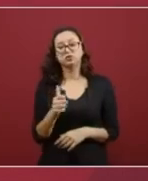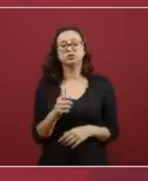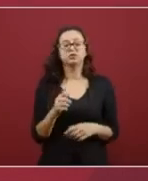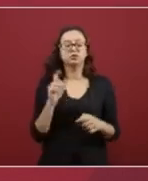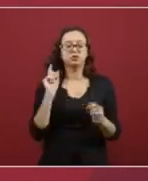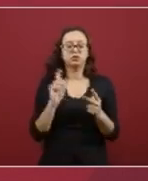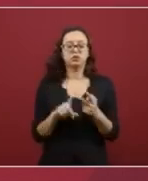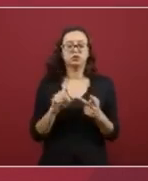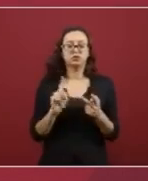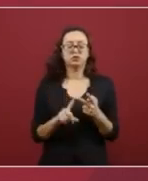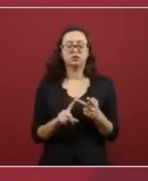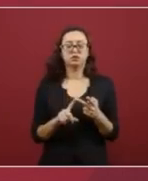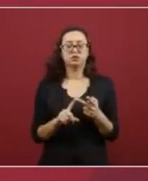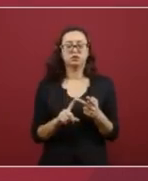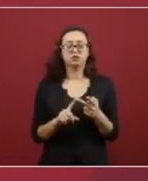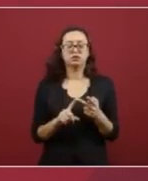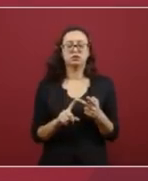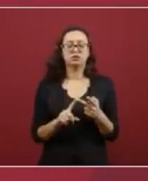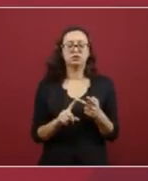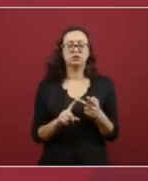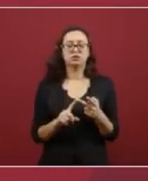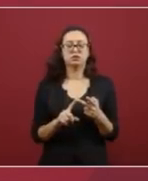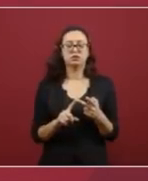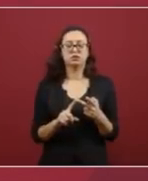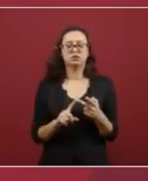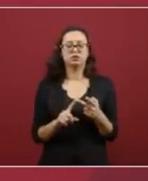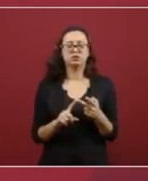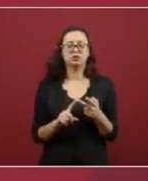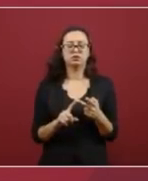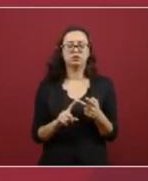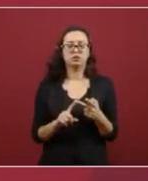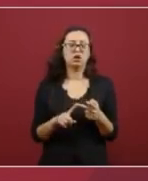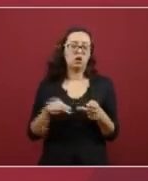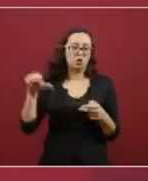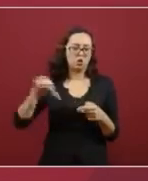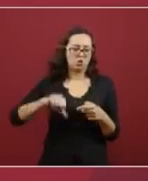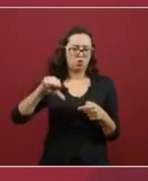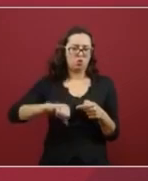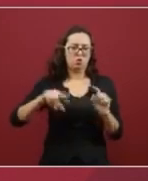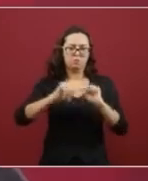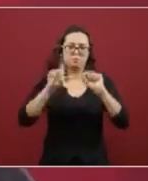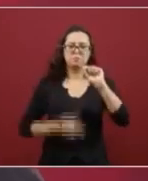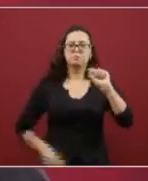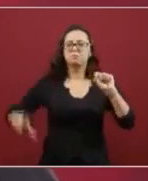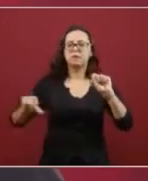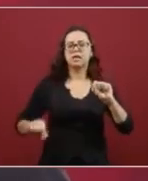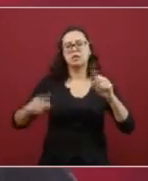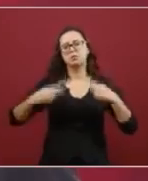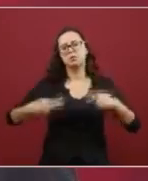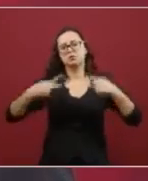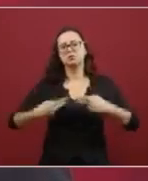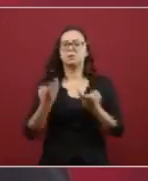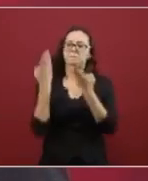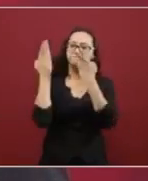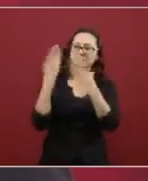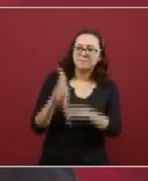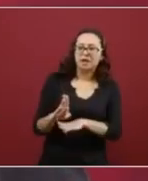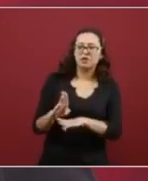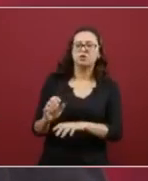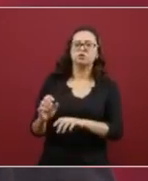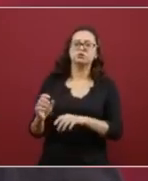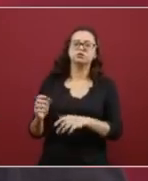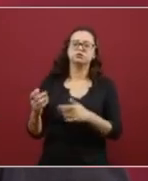estar con los banqueros de México, vamos a estar en la convención